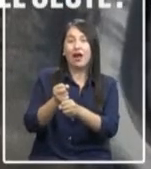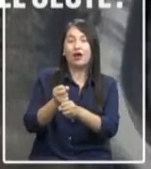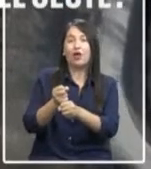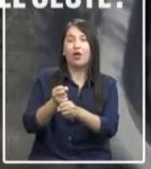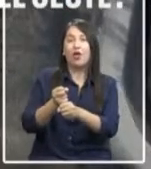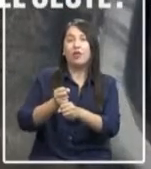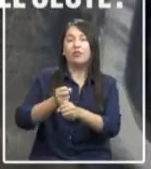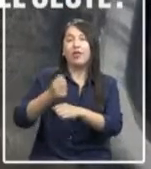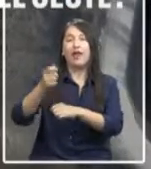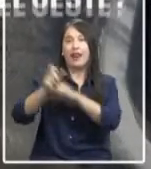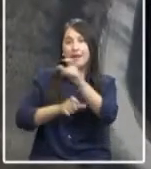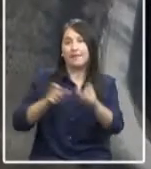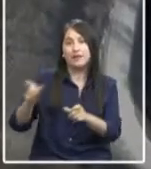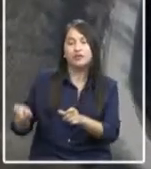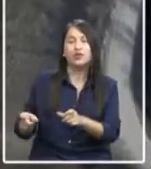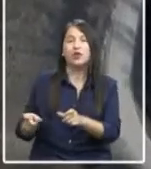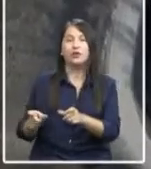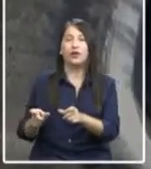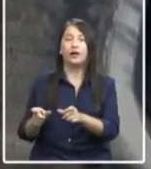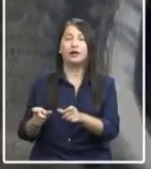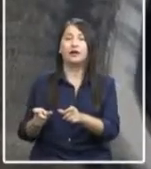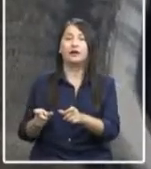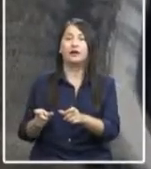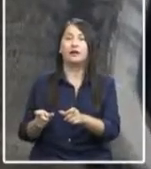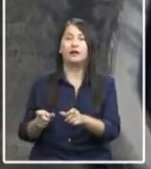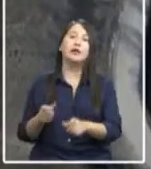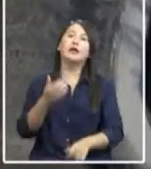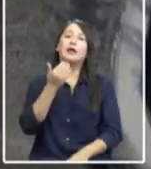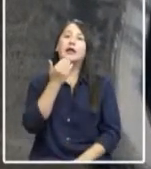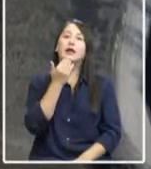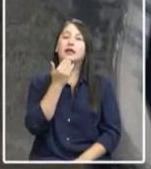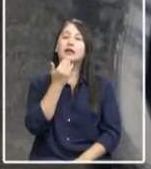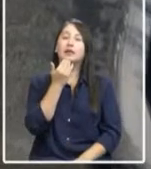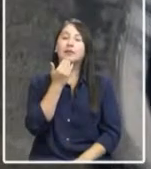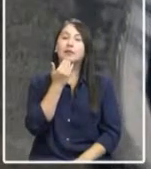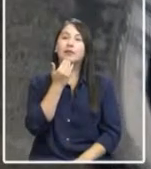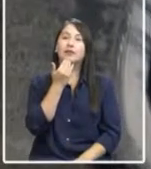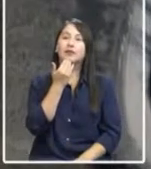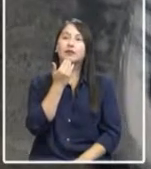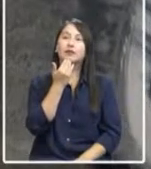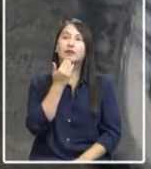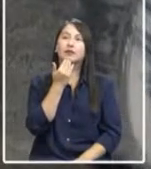todavía centrados en el oeste cuando la demanda está yendo al este y